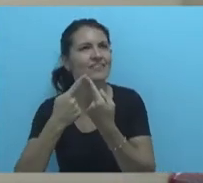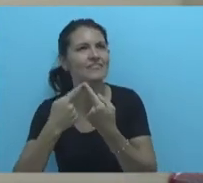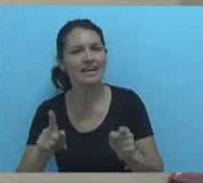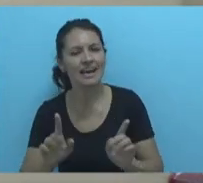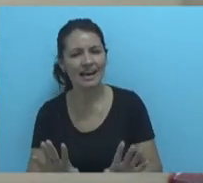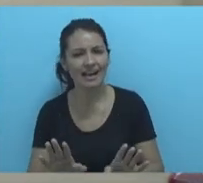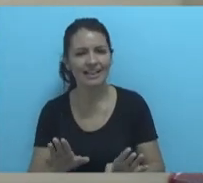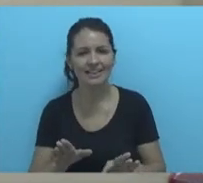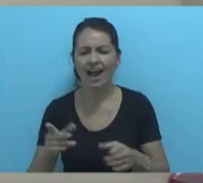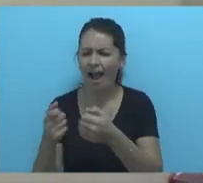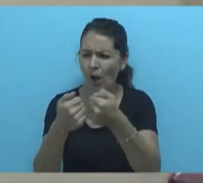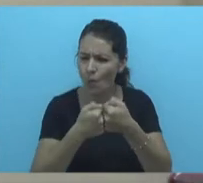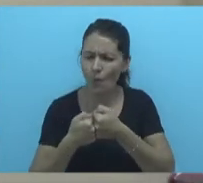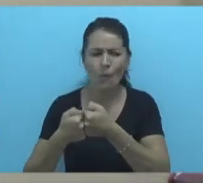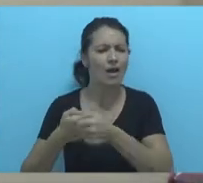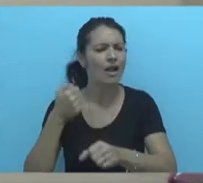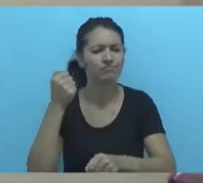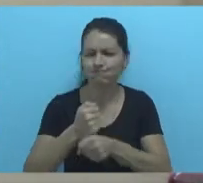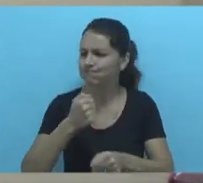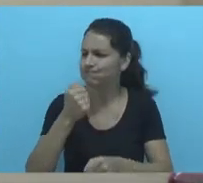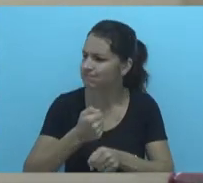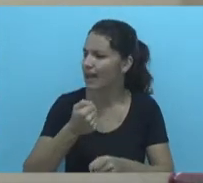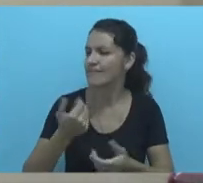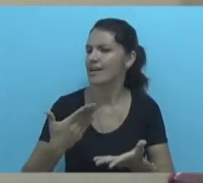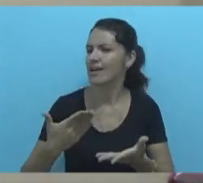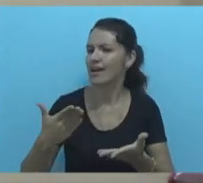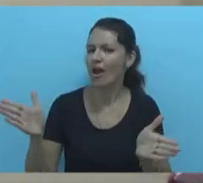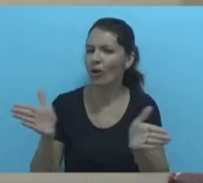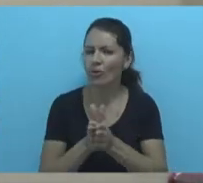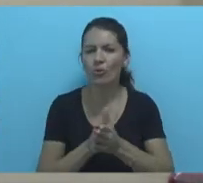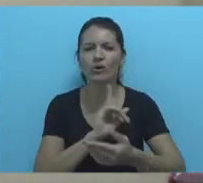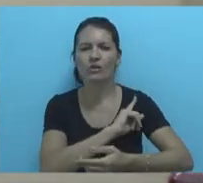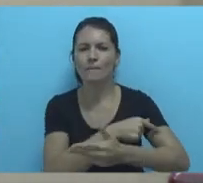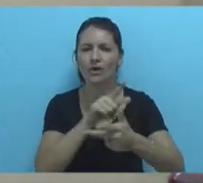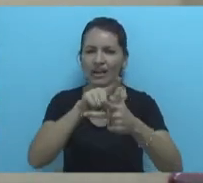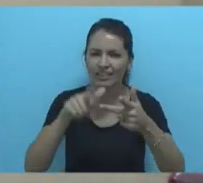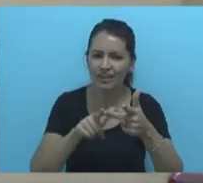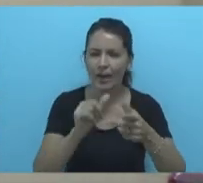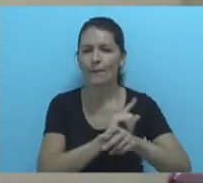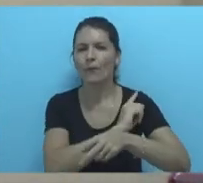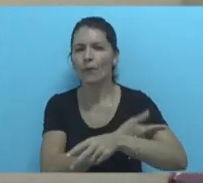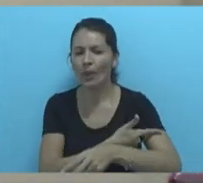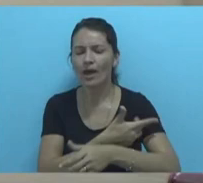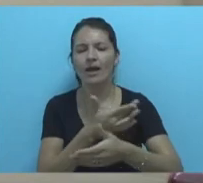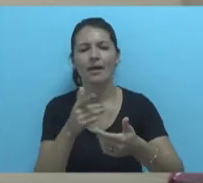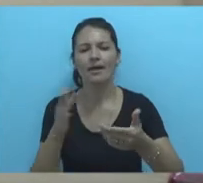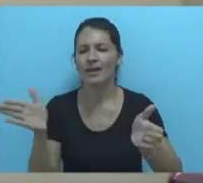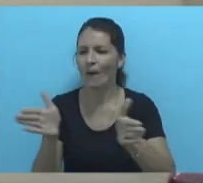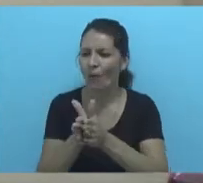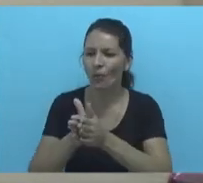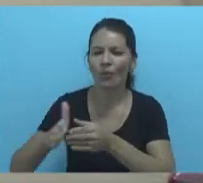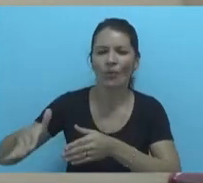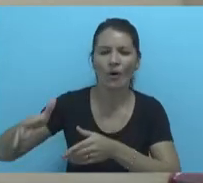políticas consensuadas, trabajadas con todos los niveles del Estado, con las organizaciones y con todos los vecinos y